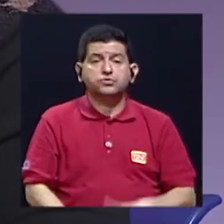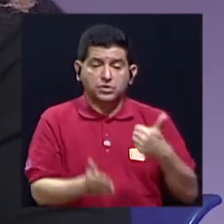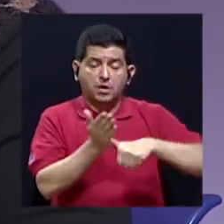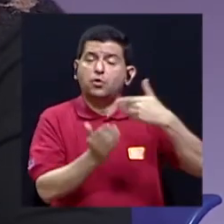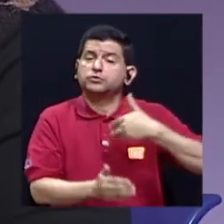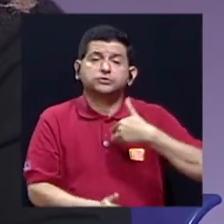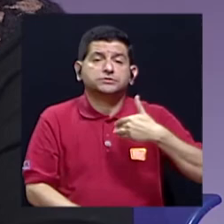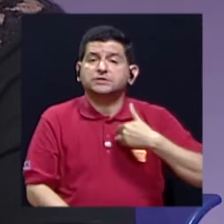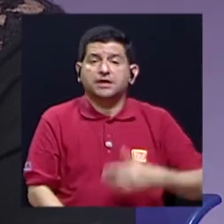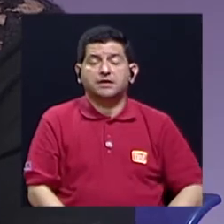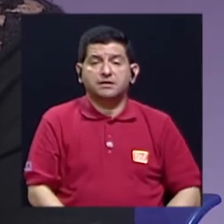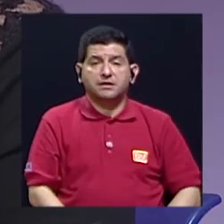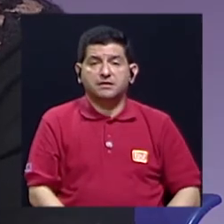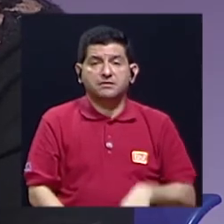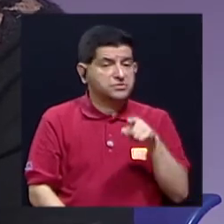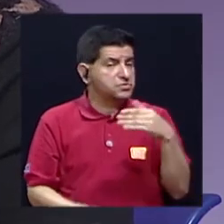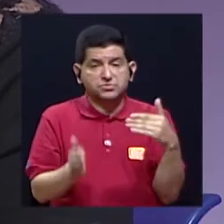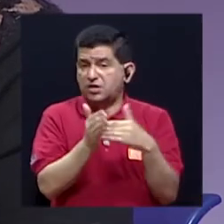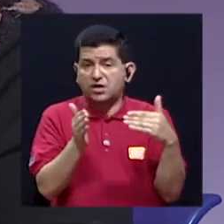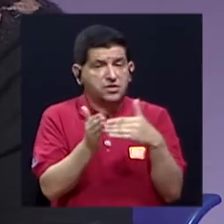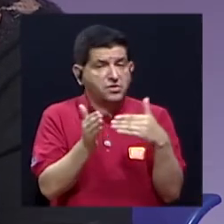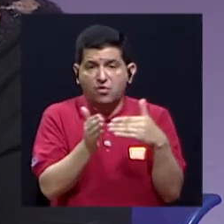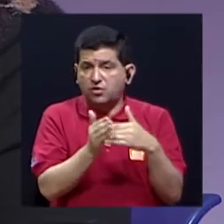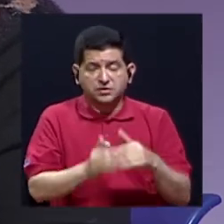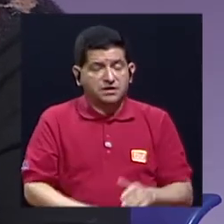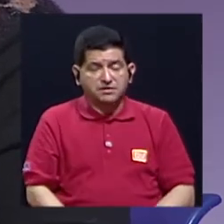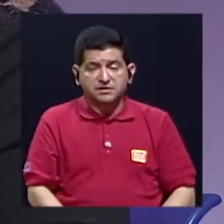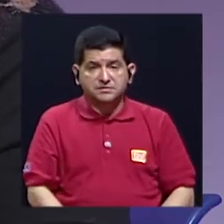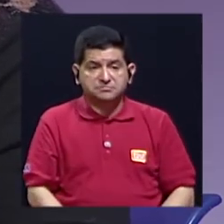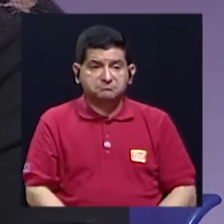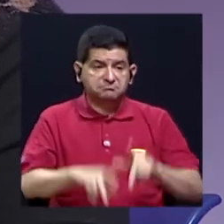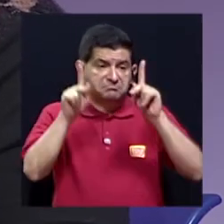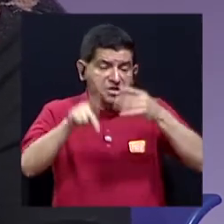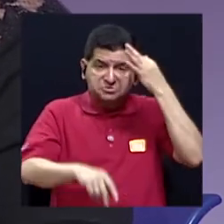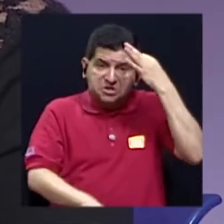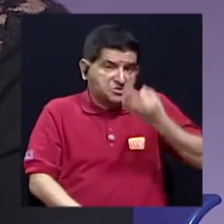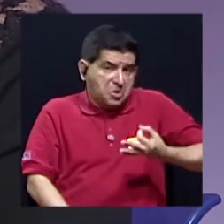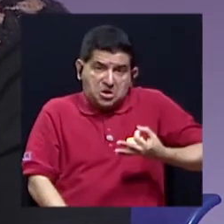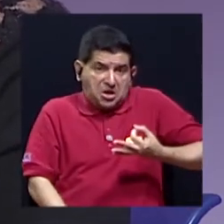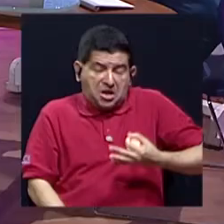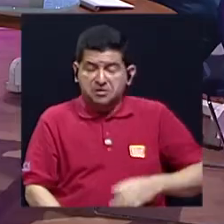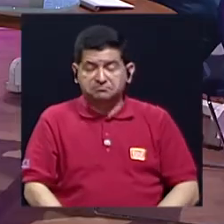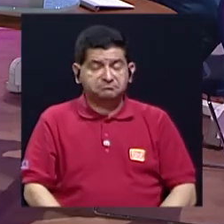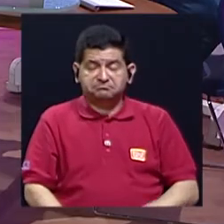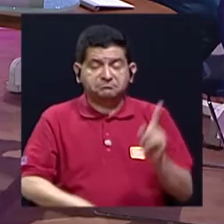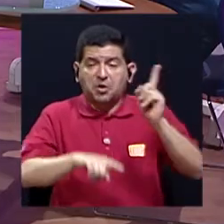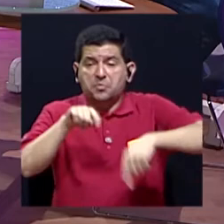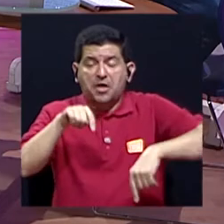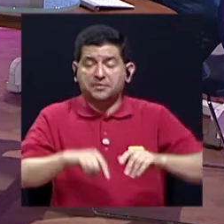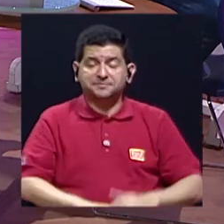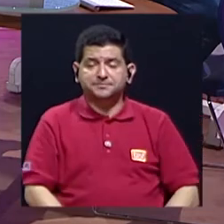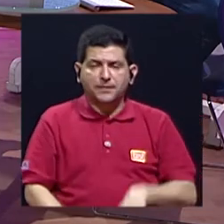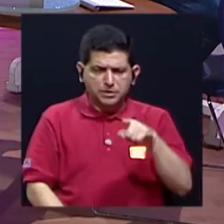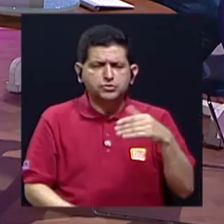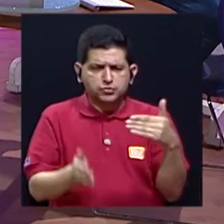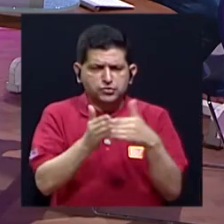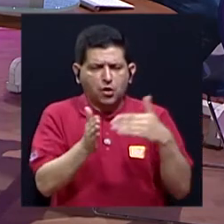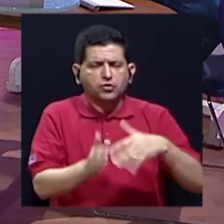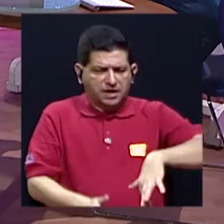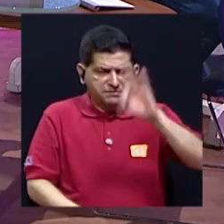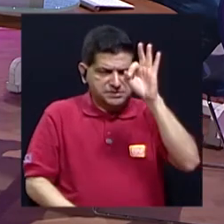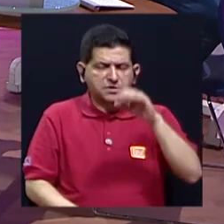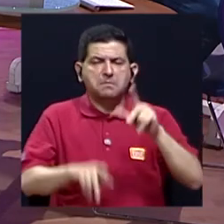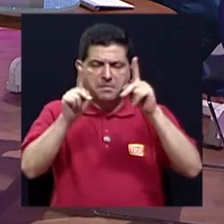votos los tiene. Si no, si no le crea, digamos, si la gente no cree en usted, no se reelige, ¿verdad? Exactamente. Si te reelegís es porque la